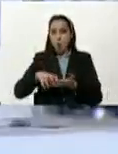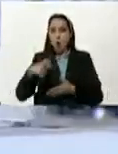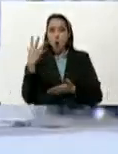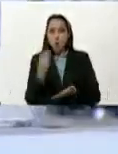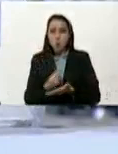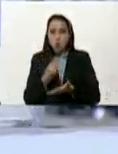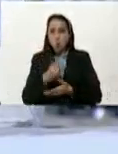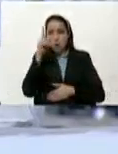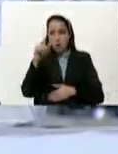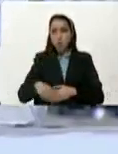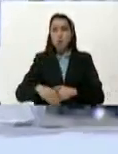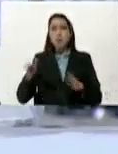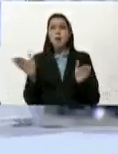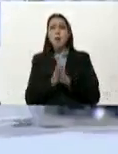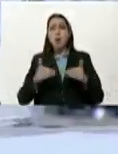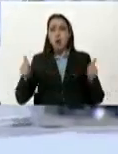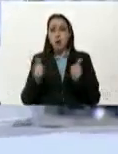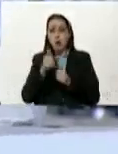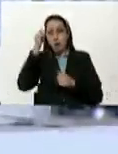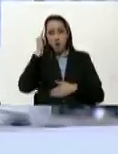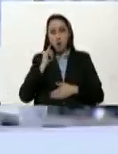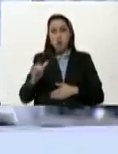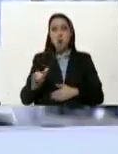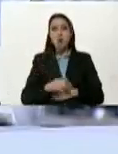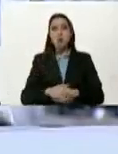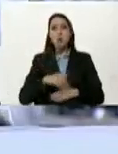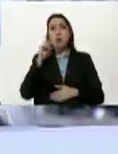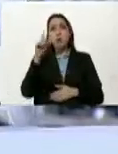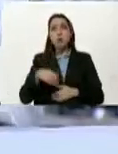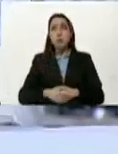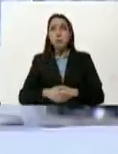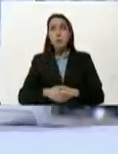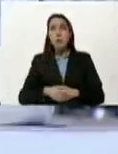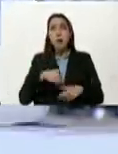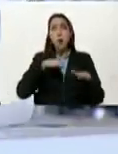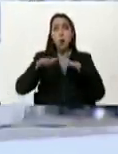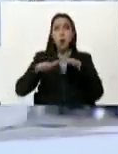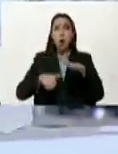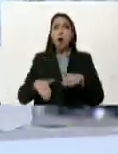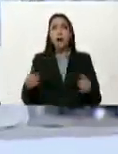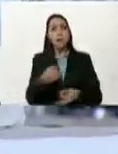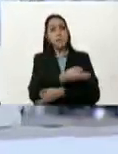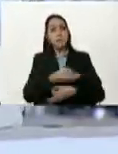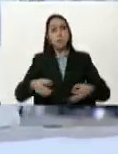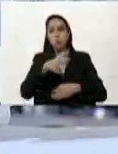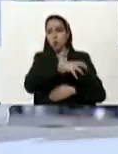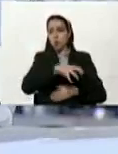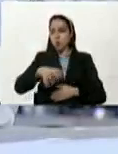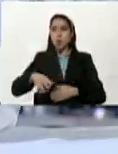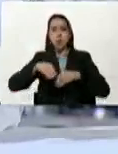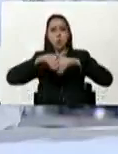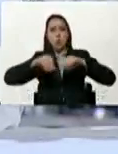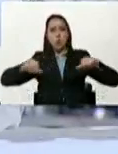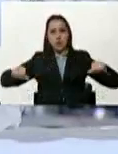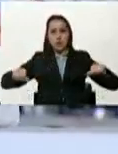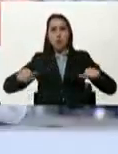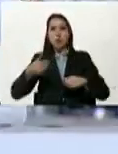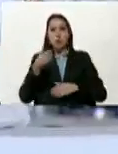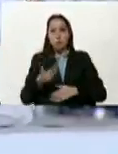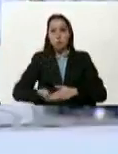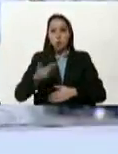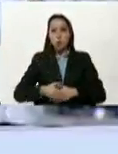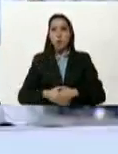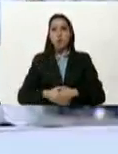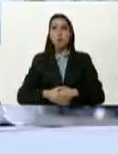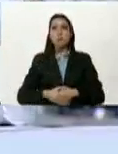en anzoátegui en yaracuy en cojedes que son estados seriales por excelencia de los rendimientos que vamos a ver allí y